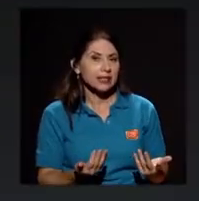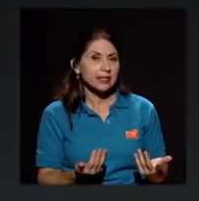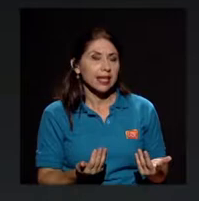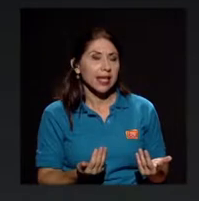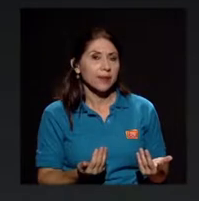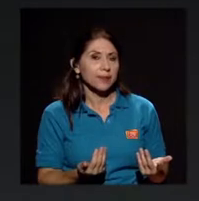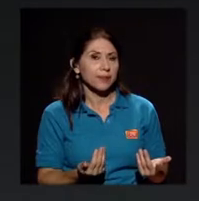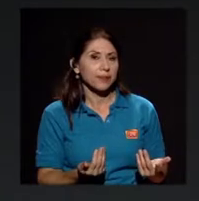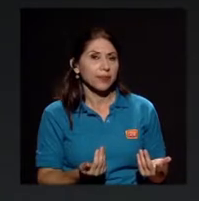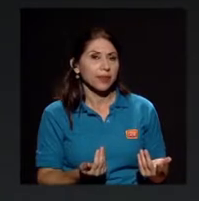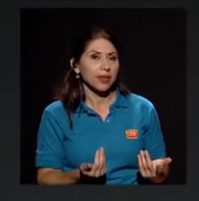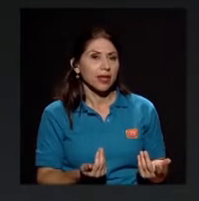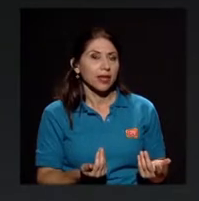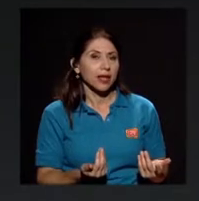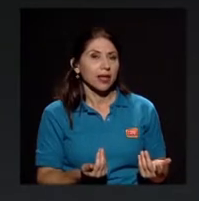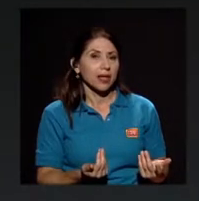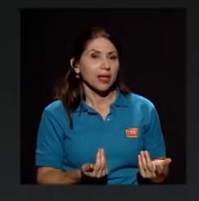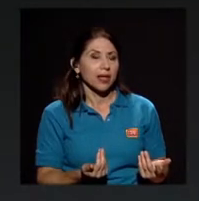él